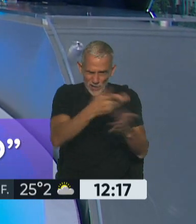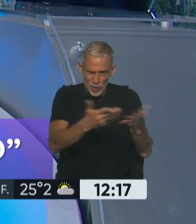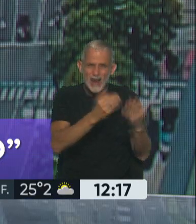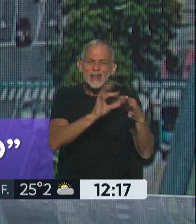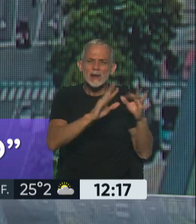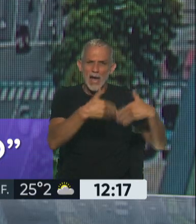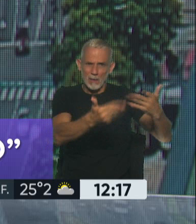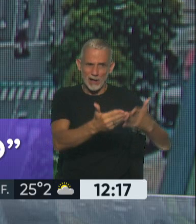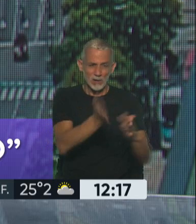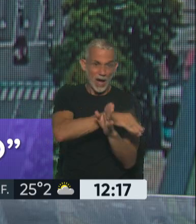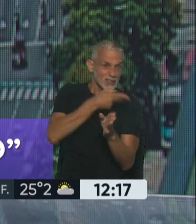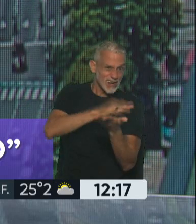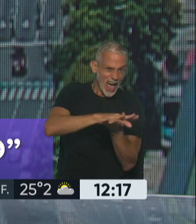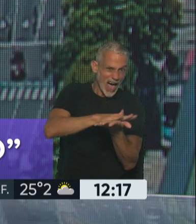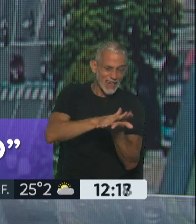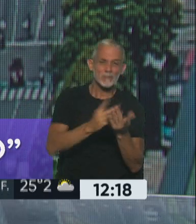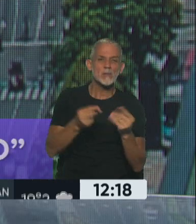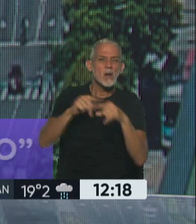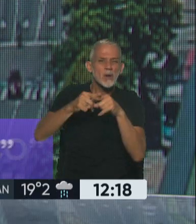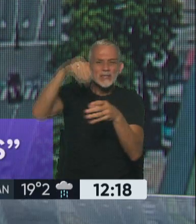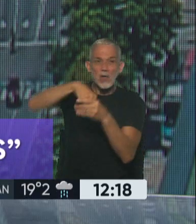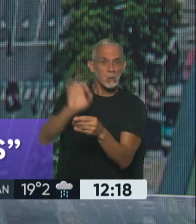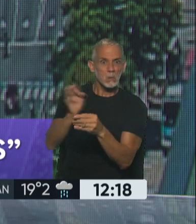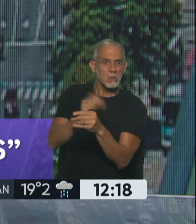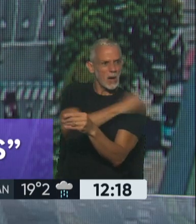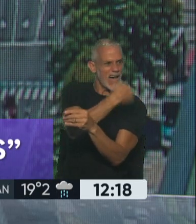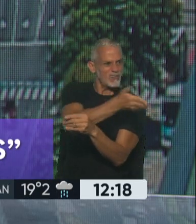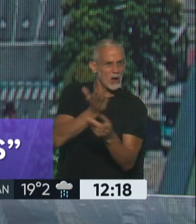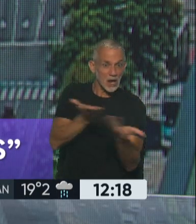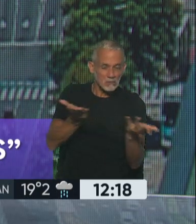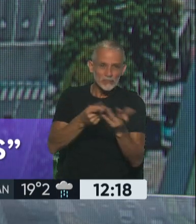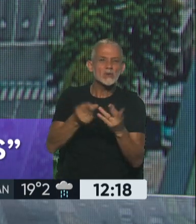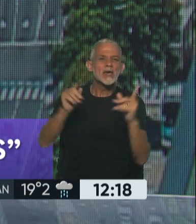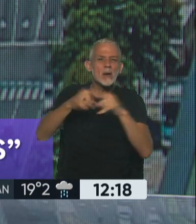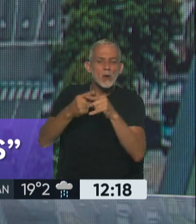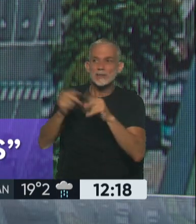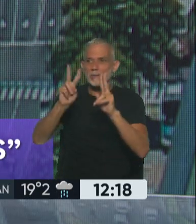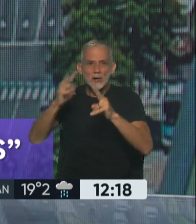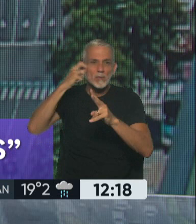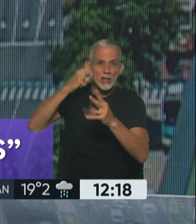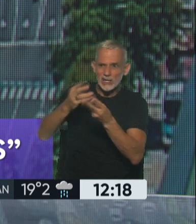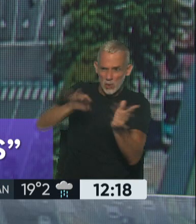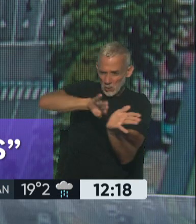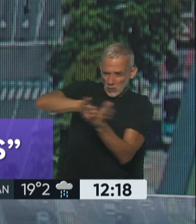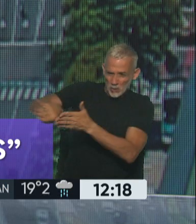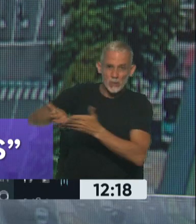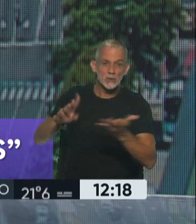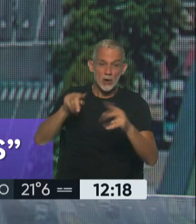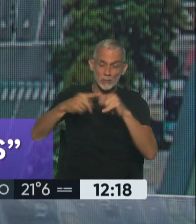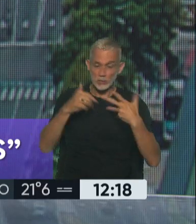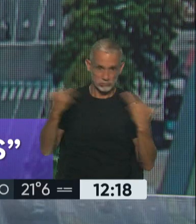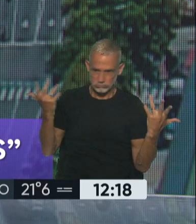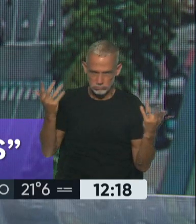al poder, pero de alguien que es un outsider de la política. Entonces, la política es tierra arrasada, por lo tanto, la política está